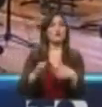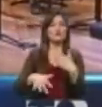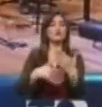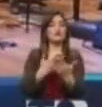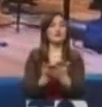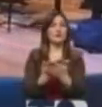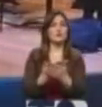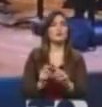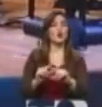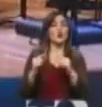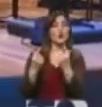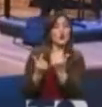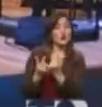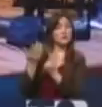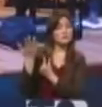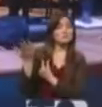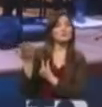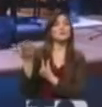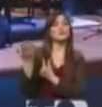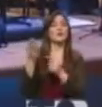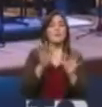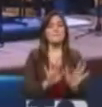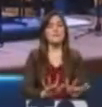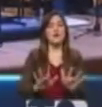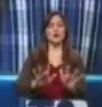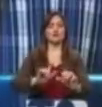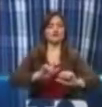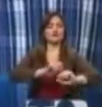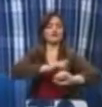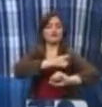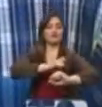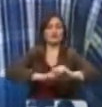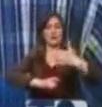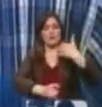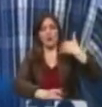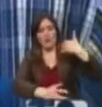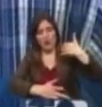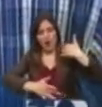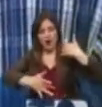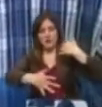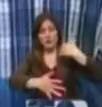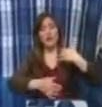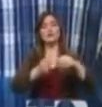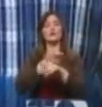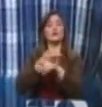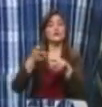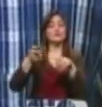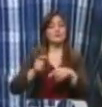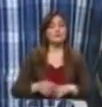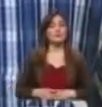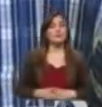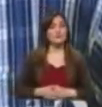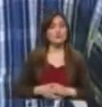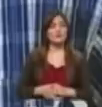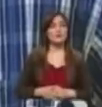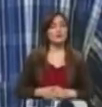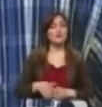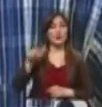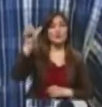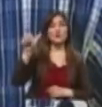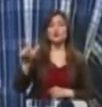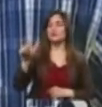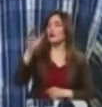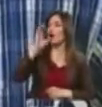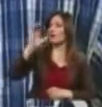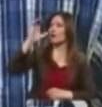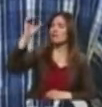el quinteto de tango que está conformado por piano, violín, cello, bandoneón y contrabajo, más también Emiliano Castiglioni, que es